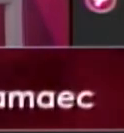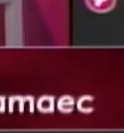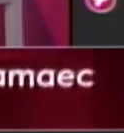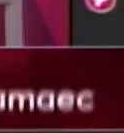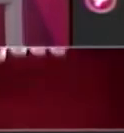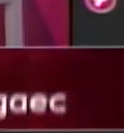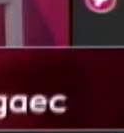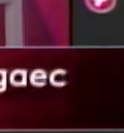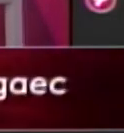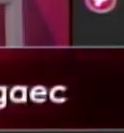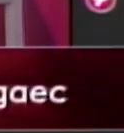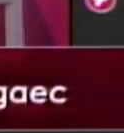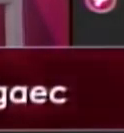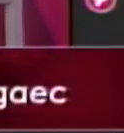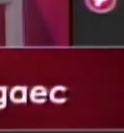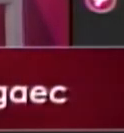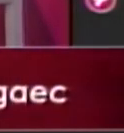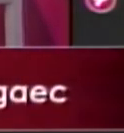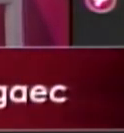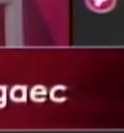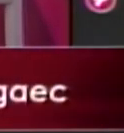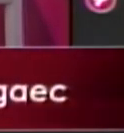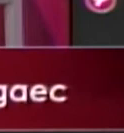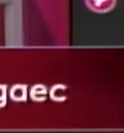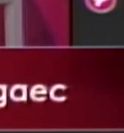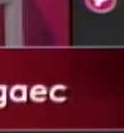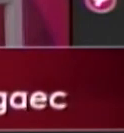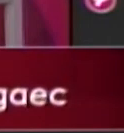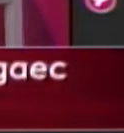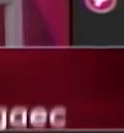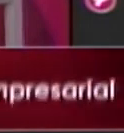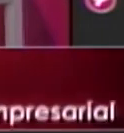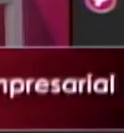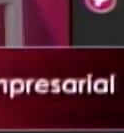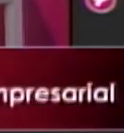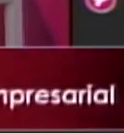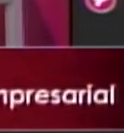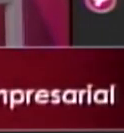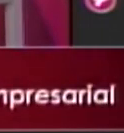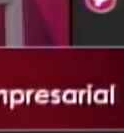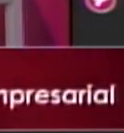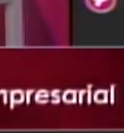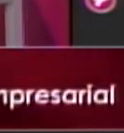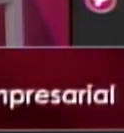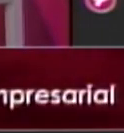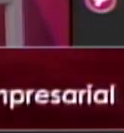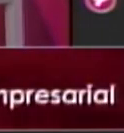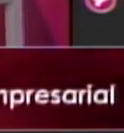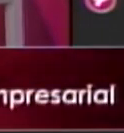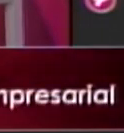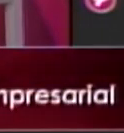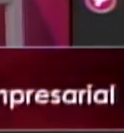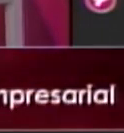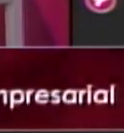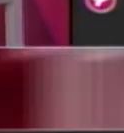es www.telegrama.es. Ahora está totalmente renovada. Visiten esta página que es para ustedes. Y pueden